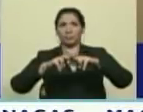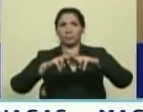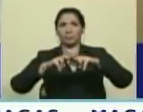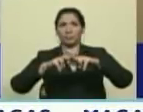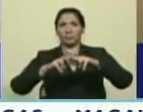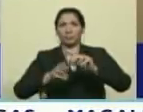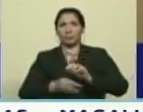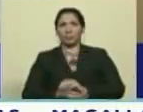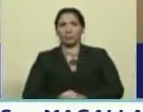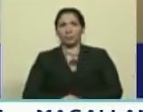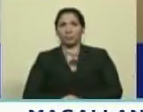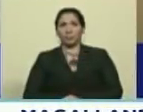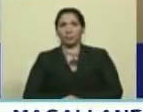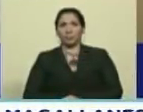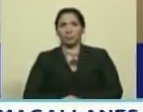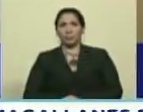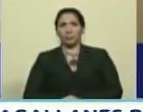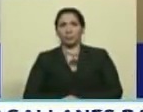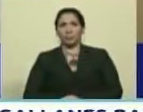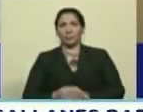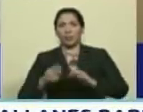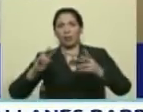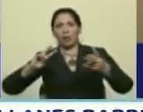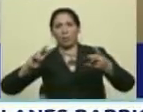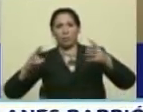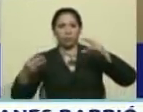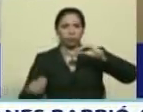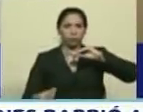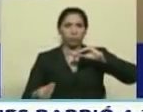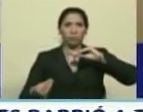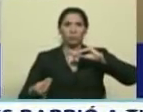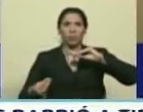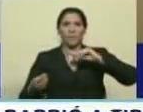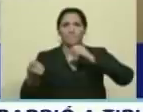de una alternativa monetaria